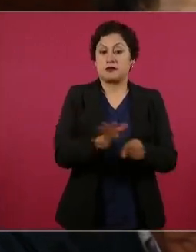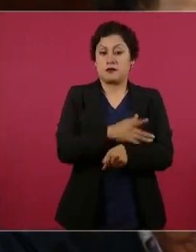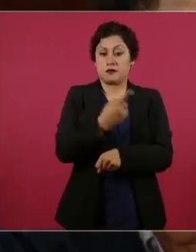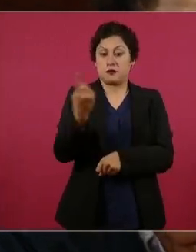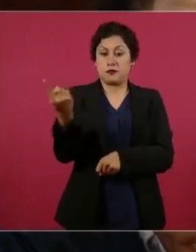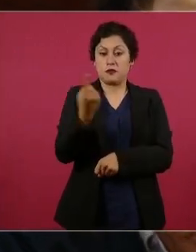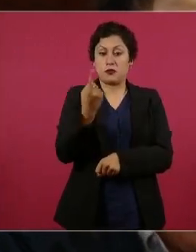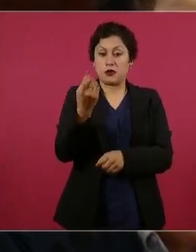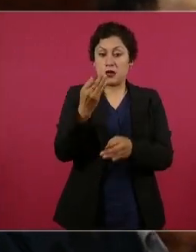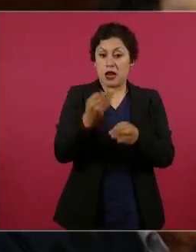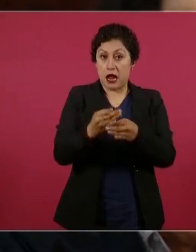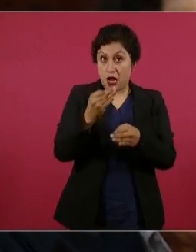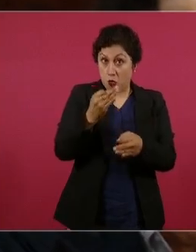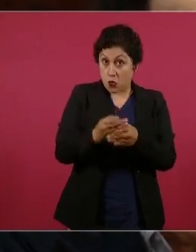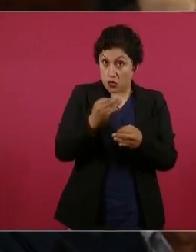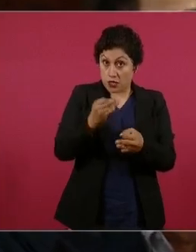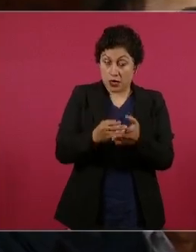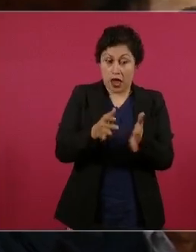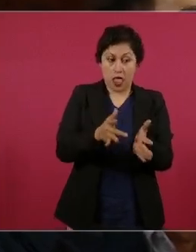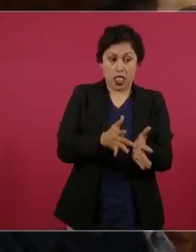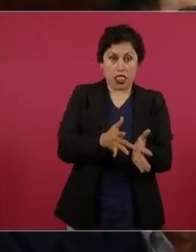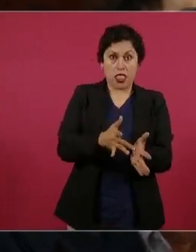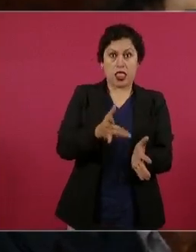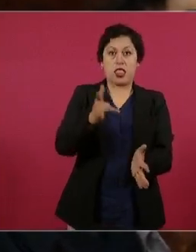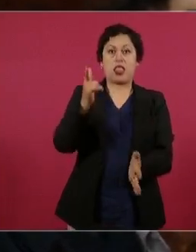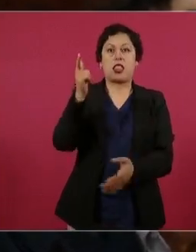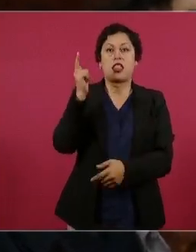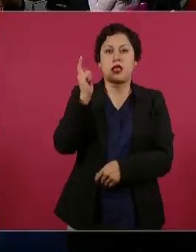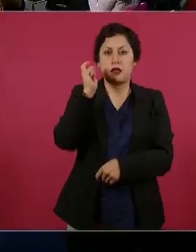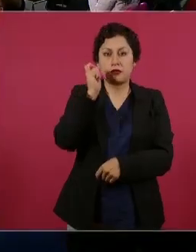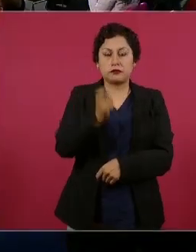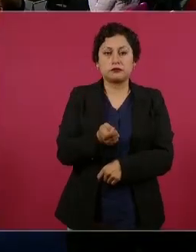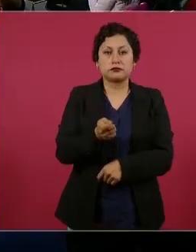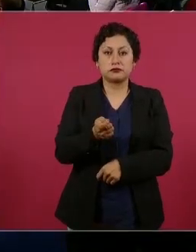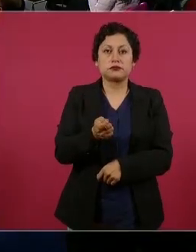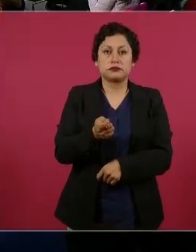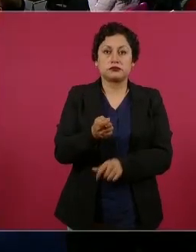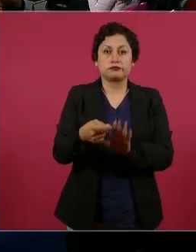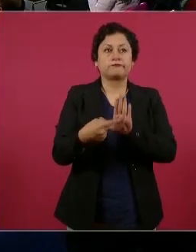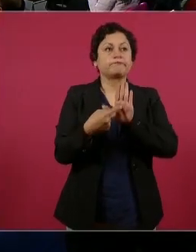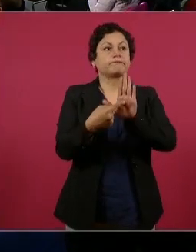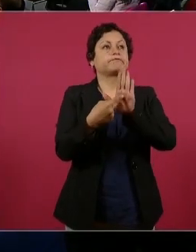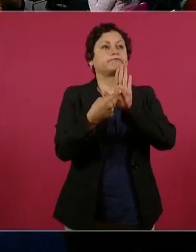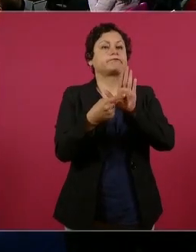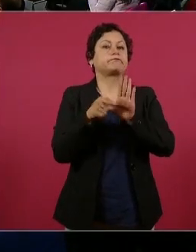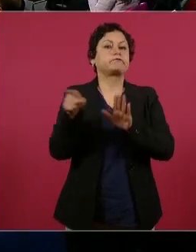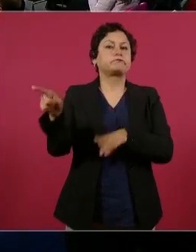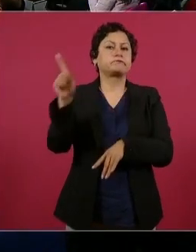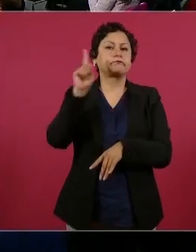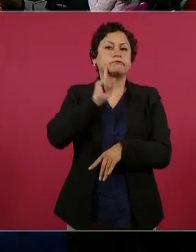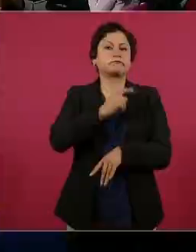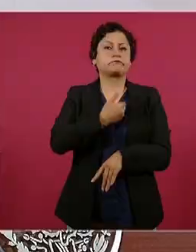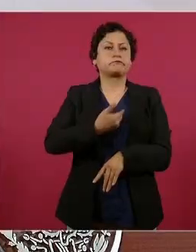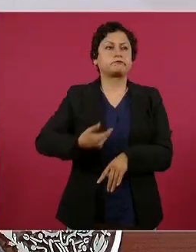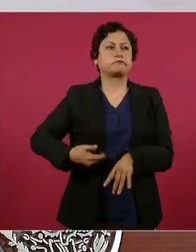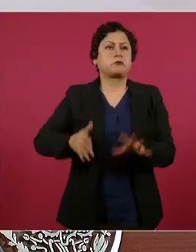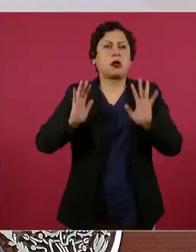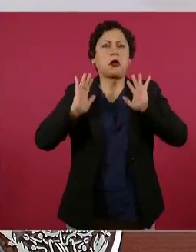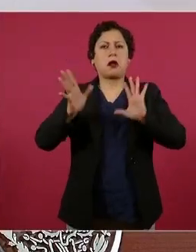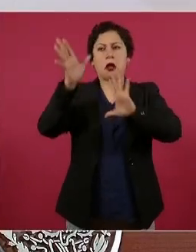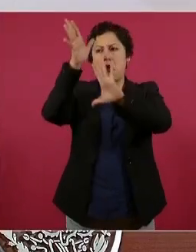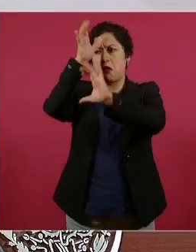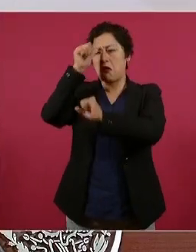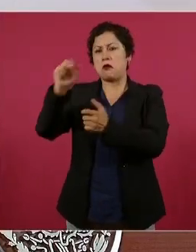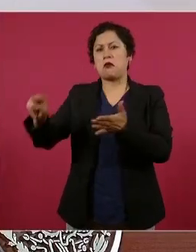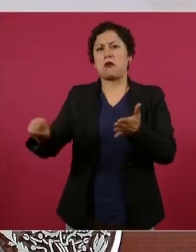también la imagen y están diciendo que la presidenta electa ya hizo acuerdos? ¿Qué